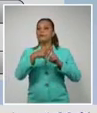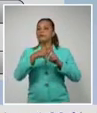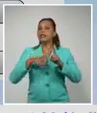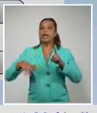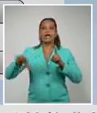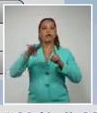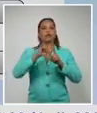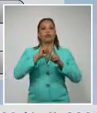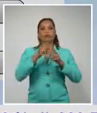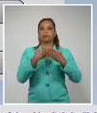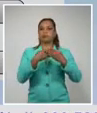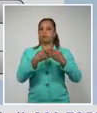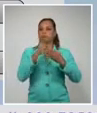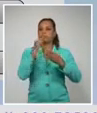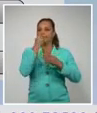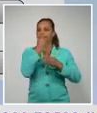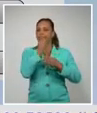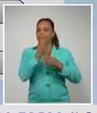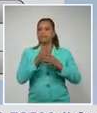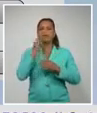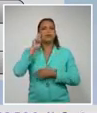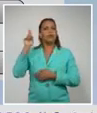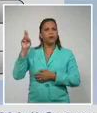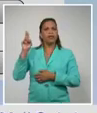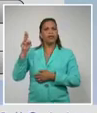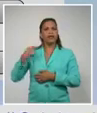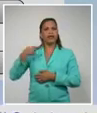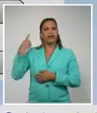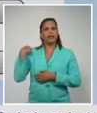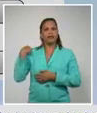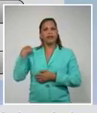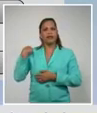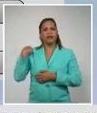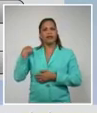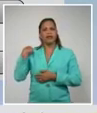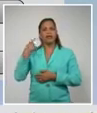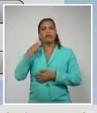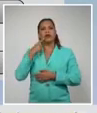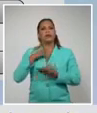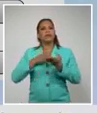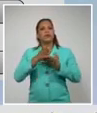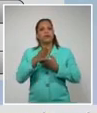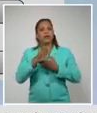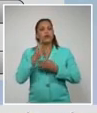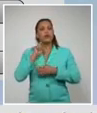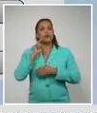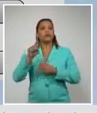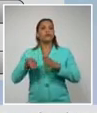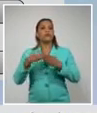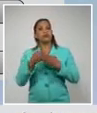muestras estudiadas. ¿Se acuerdan que ayer nos habíamos mantenido en los últimos días en